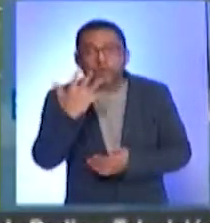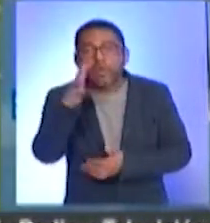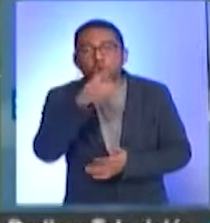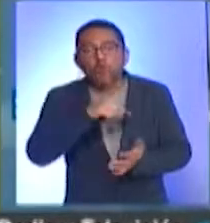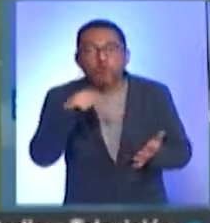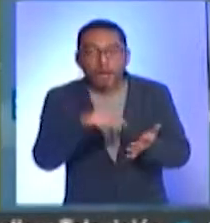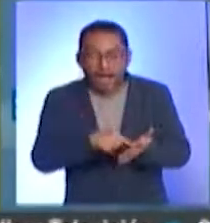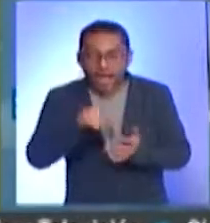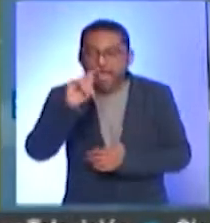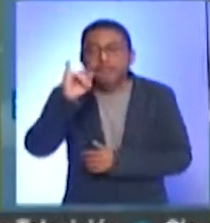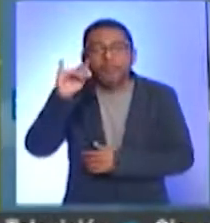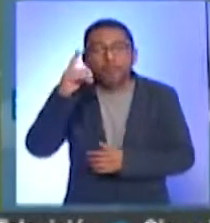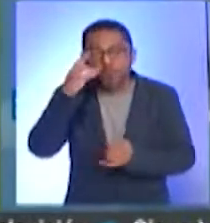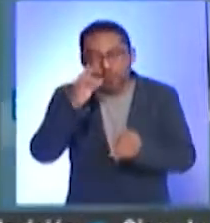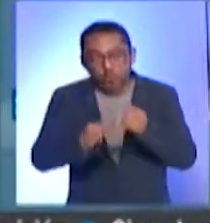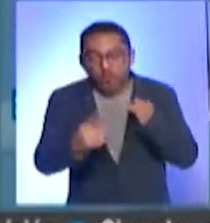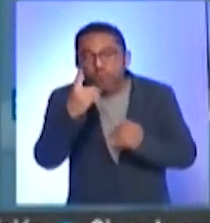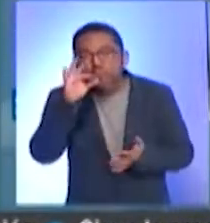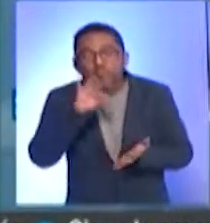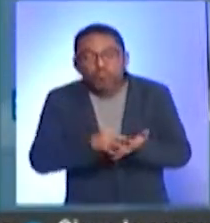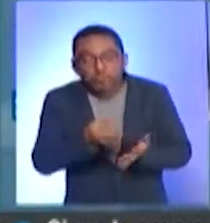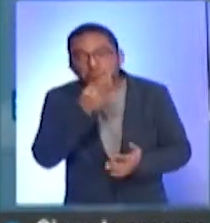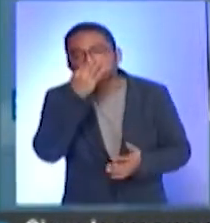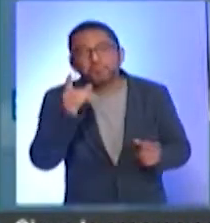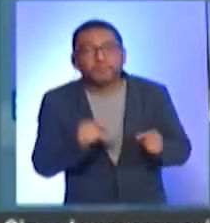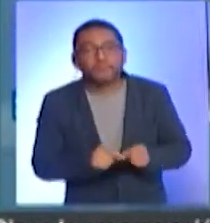patio es último con sólo un punto